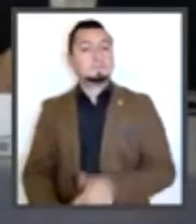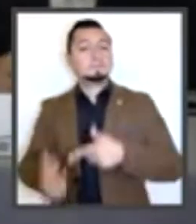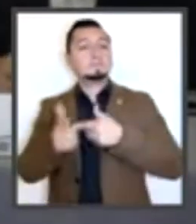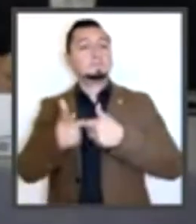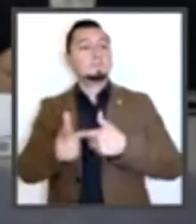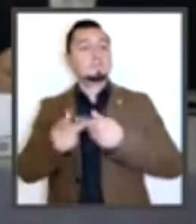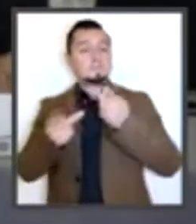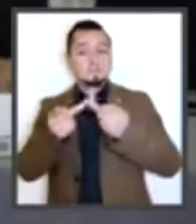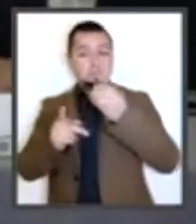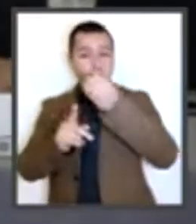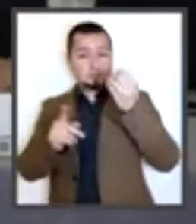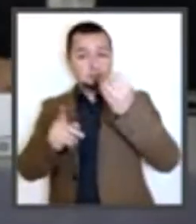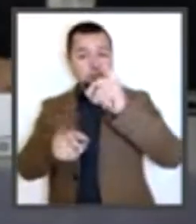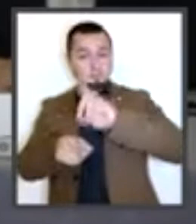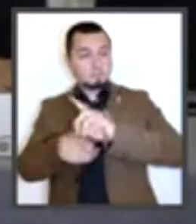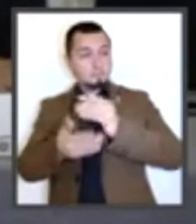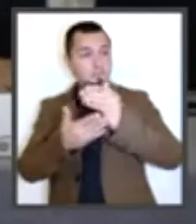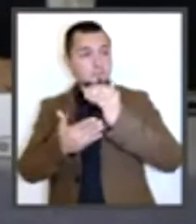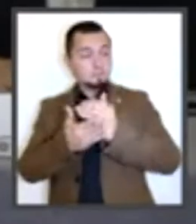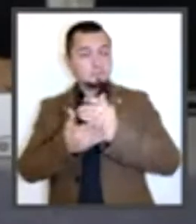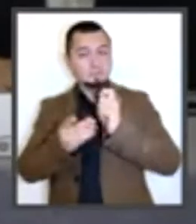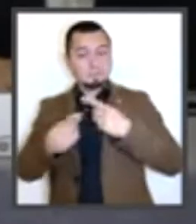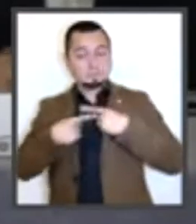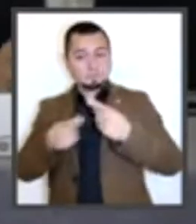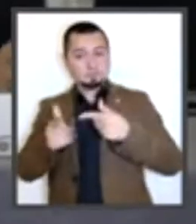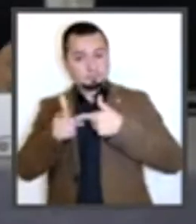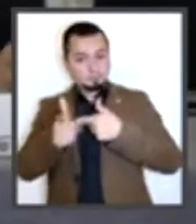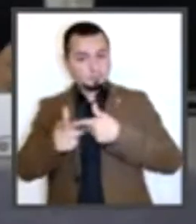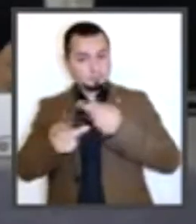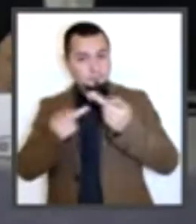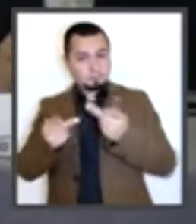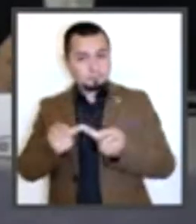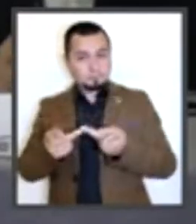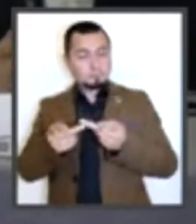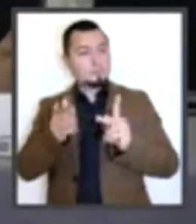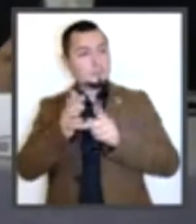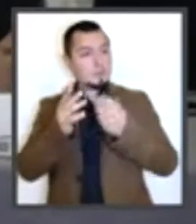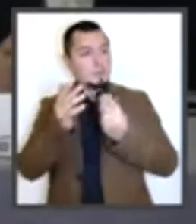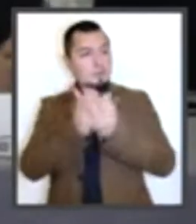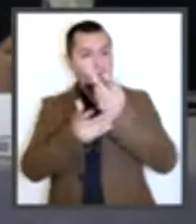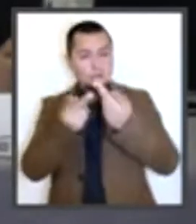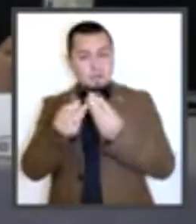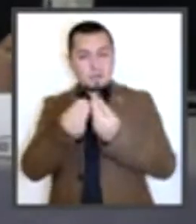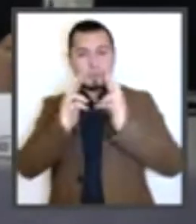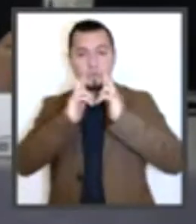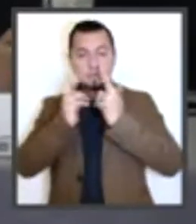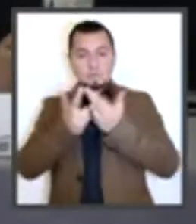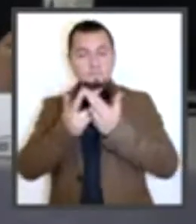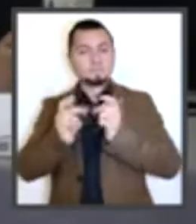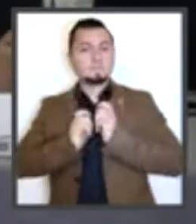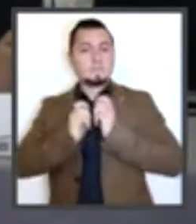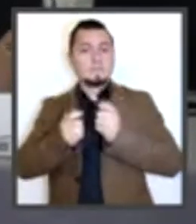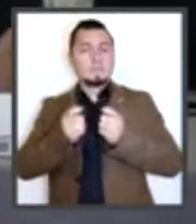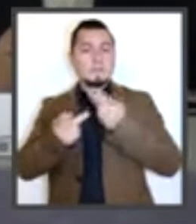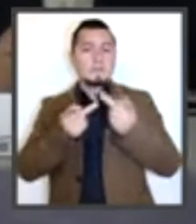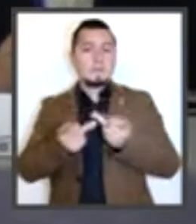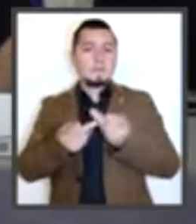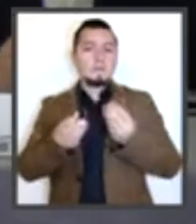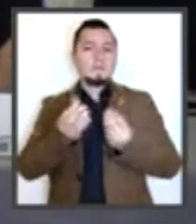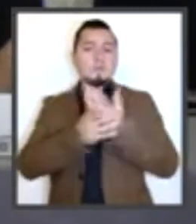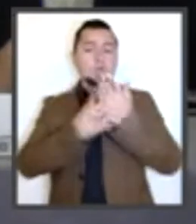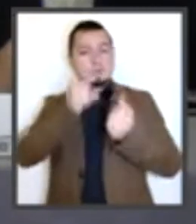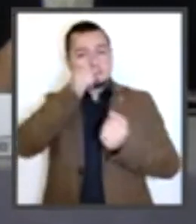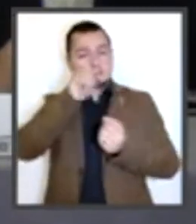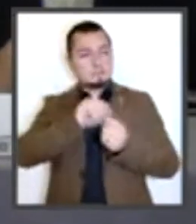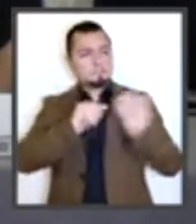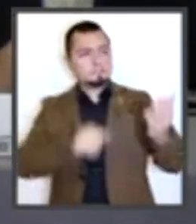Continuando con el orden del día, dando seguimiento a la renovación de esta junta, le cedo el uso de la voz a nuestro